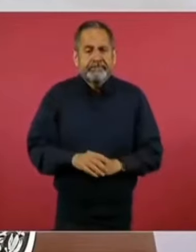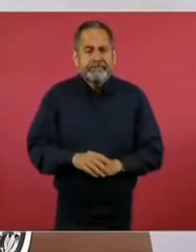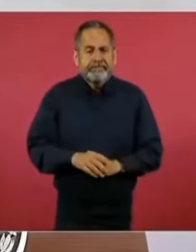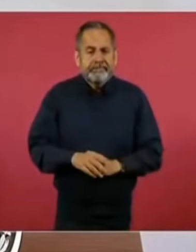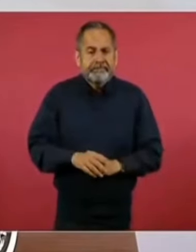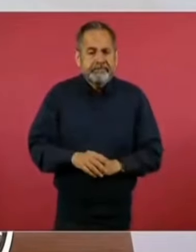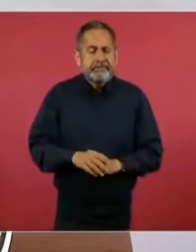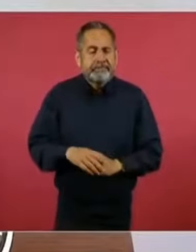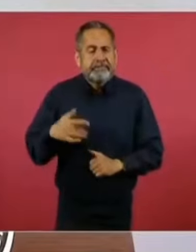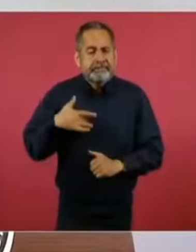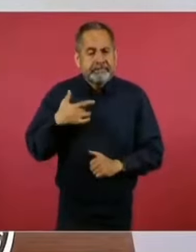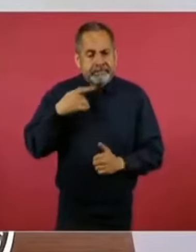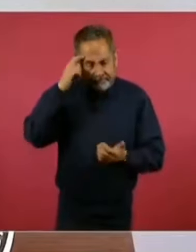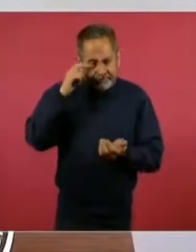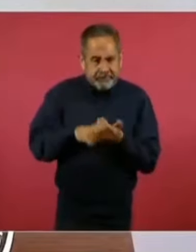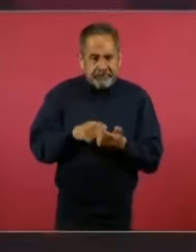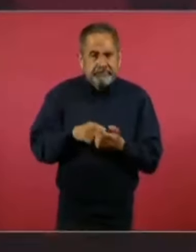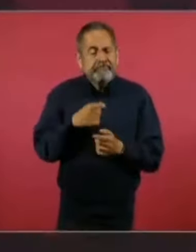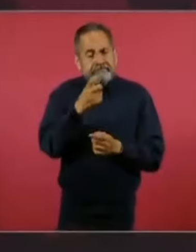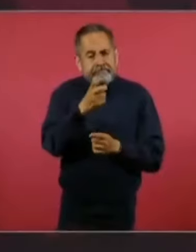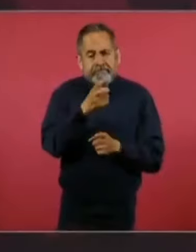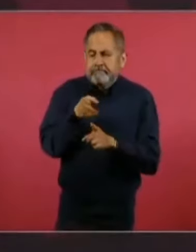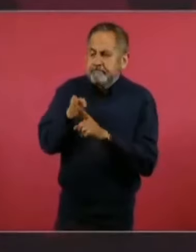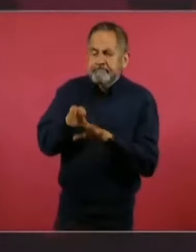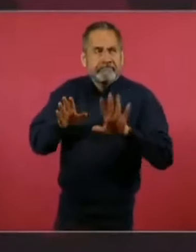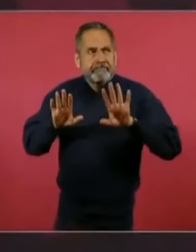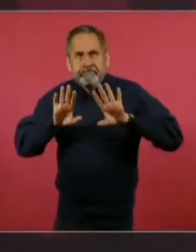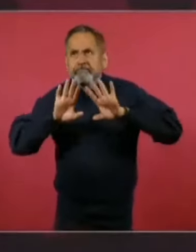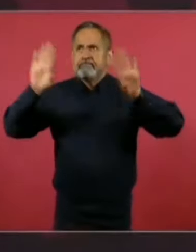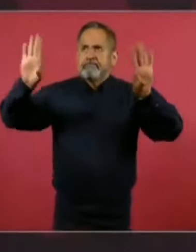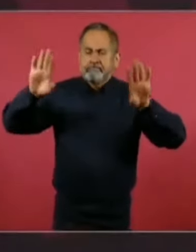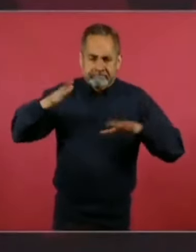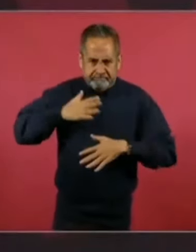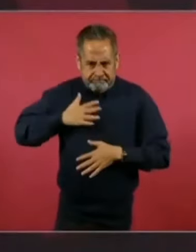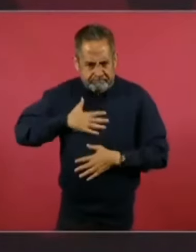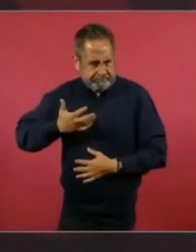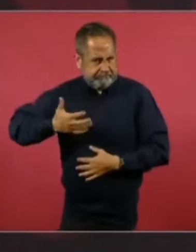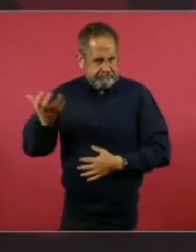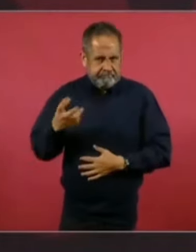que hay que ir hacia la autosuficiencia